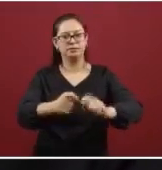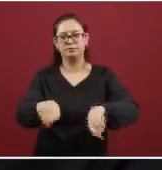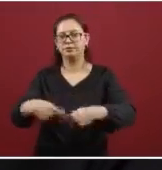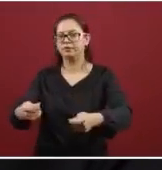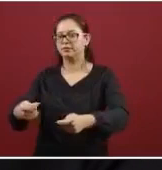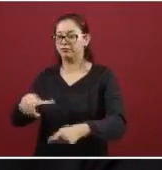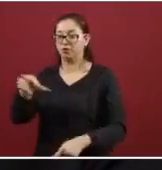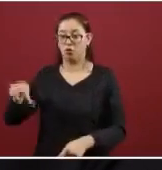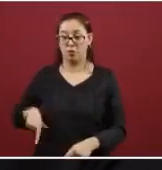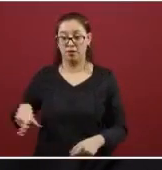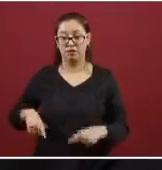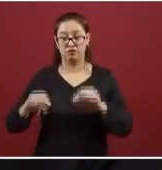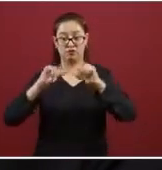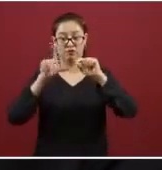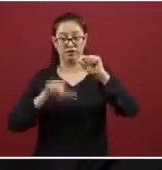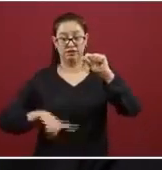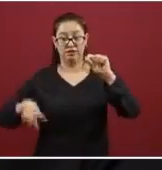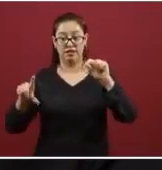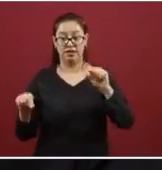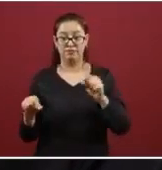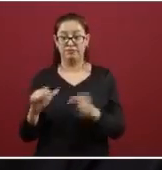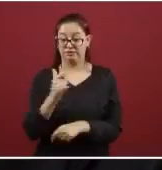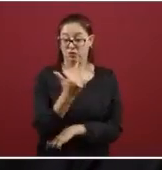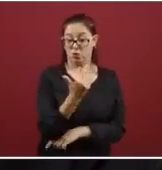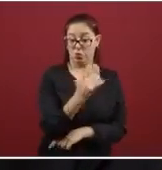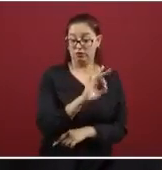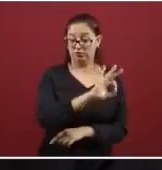el gobierno federal. La mitad